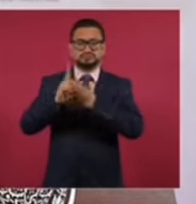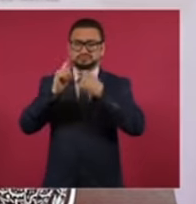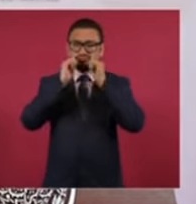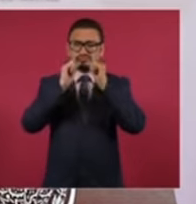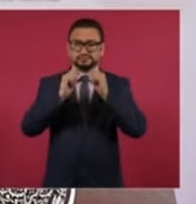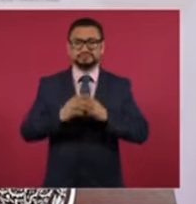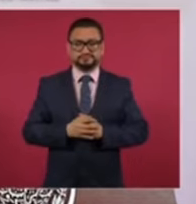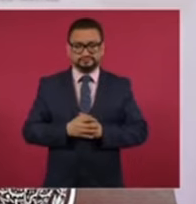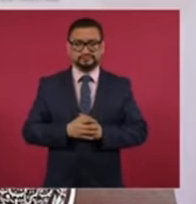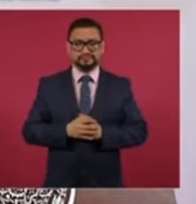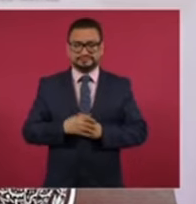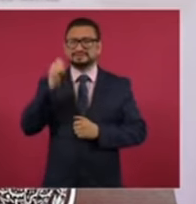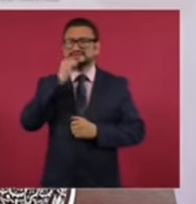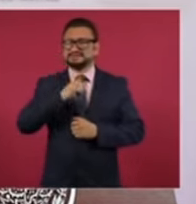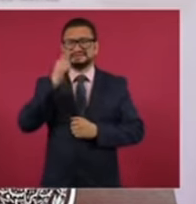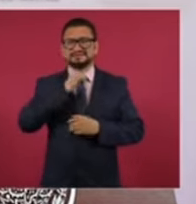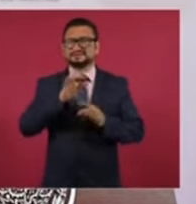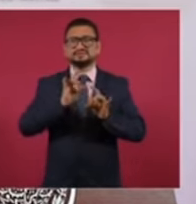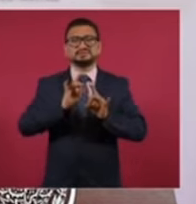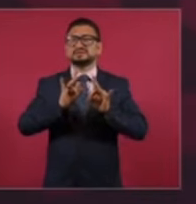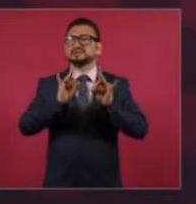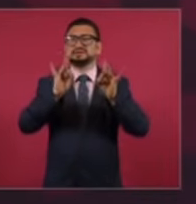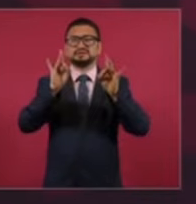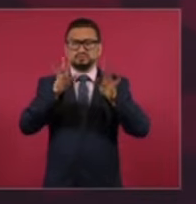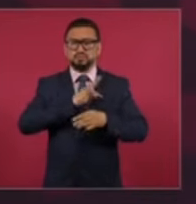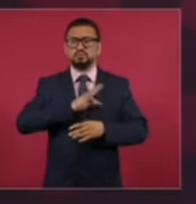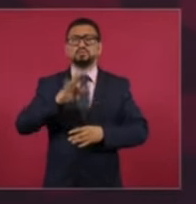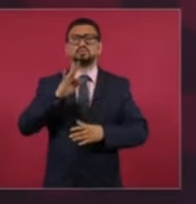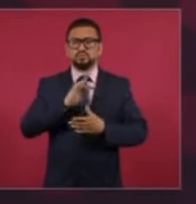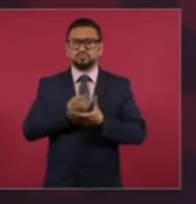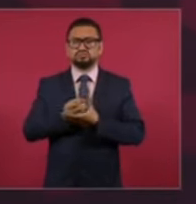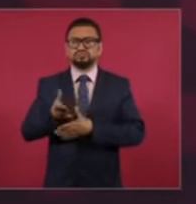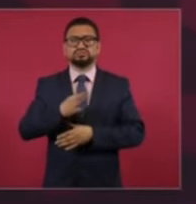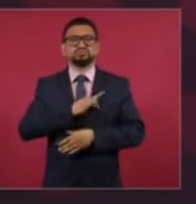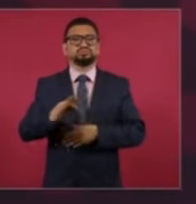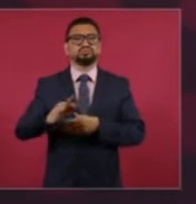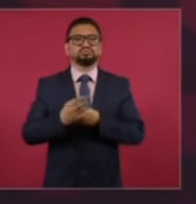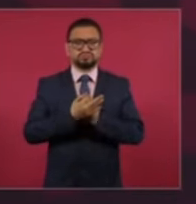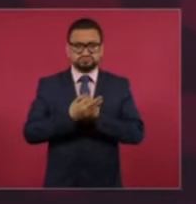Siempre hay salidas, siempre.